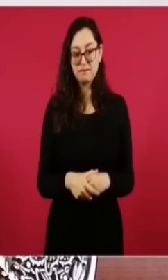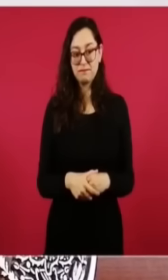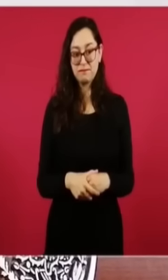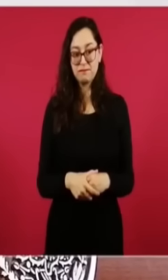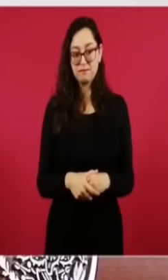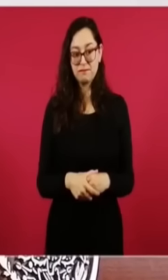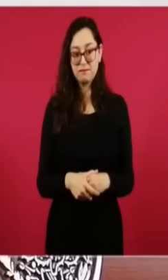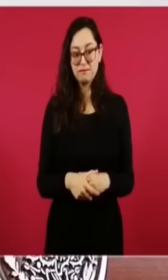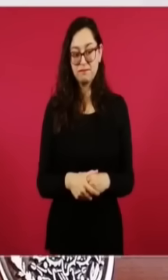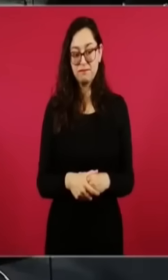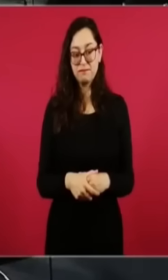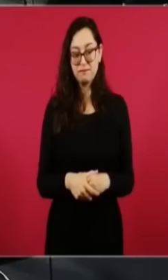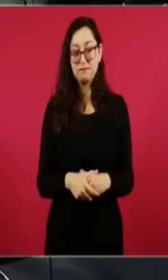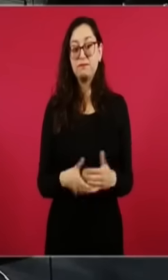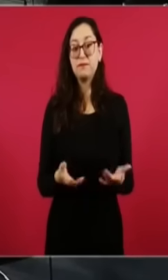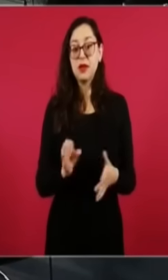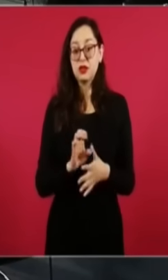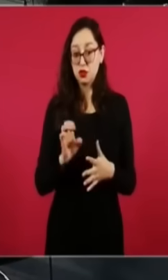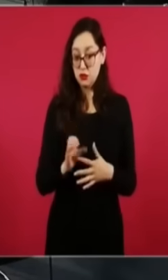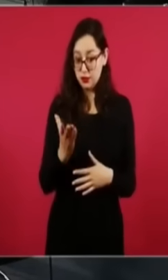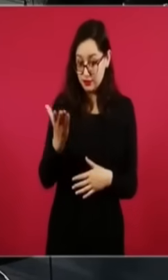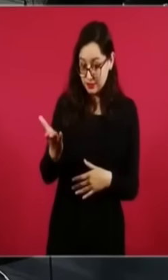es un honor